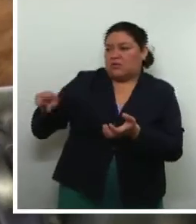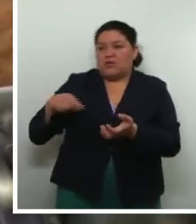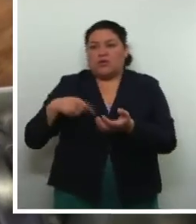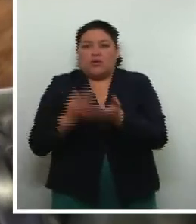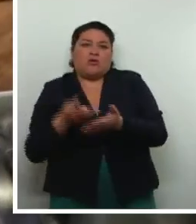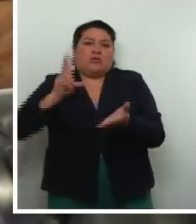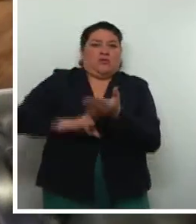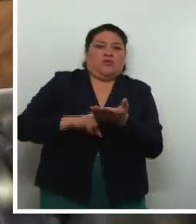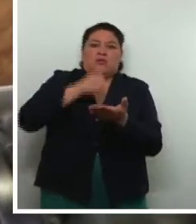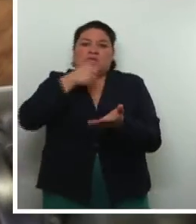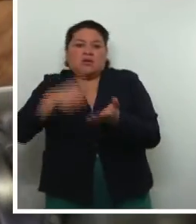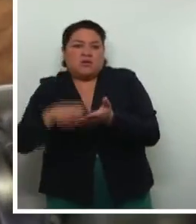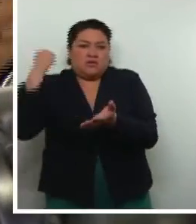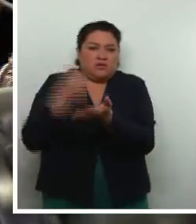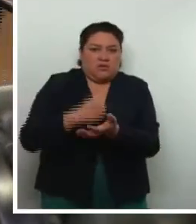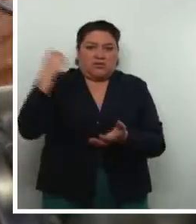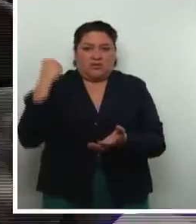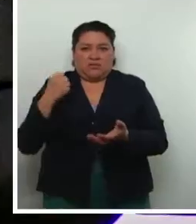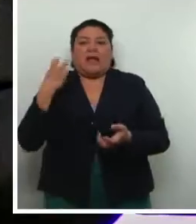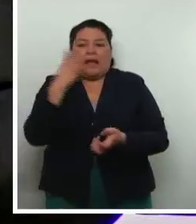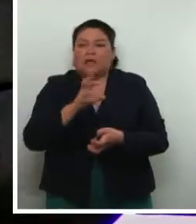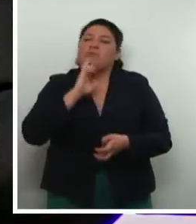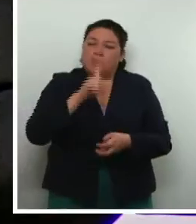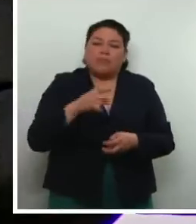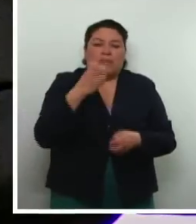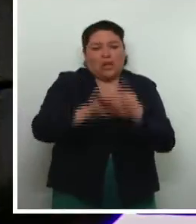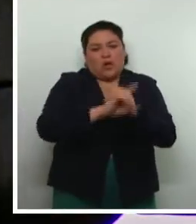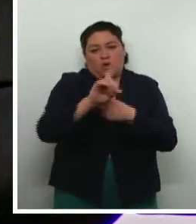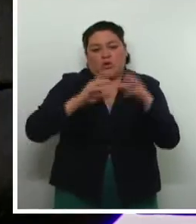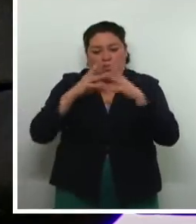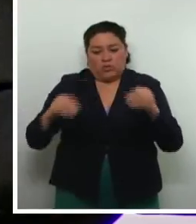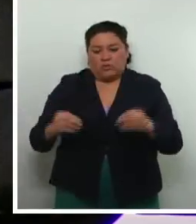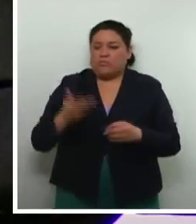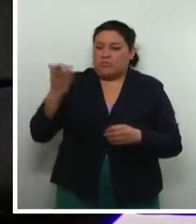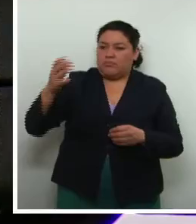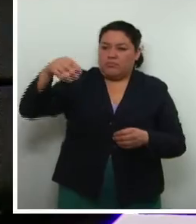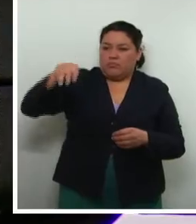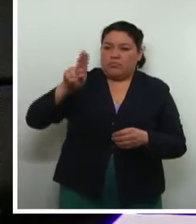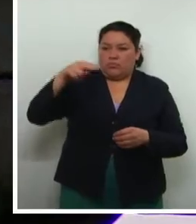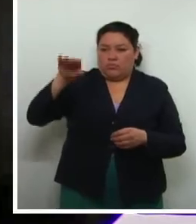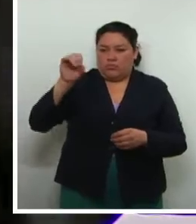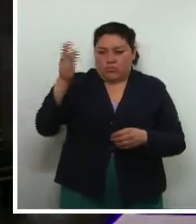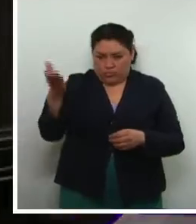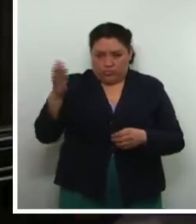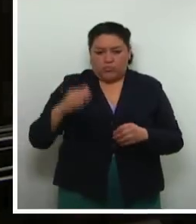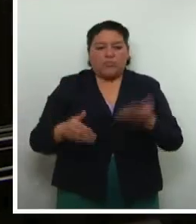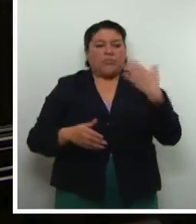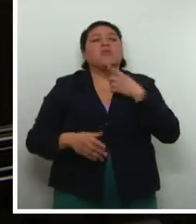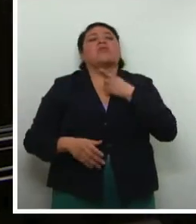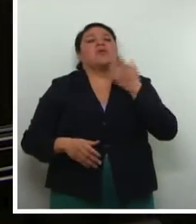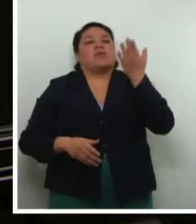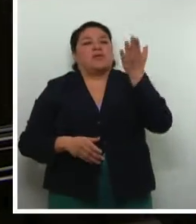haciendo el señor diputado Suárez. Gracias. Diputado Muñoz Ledo, después el diputado